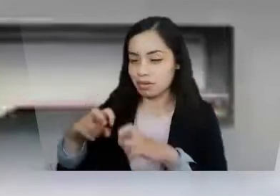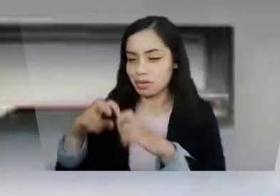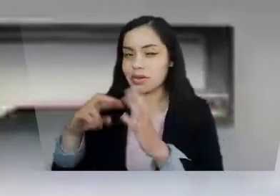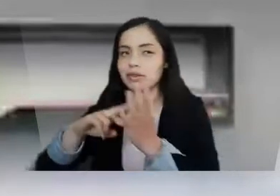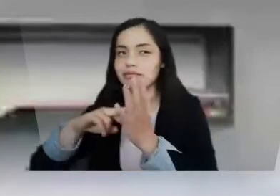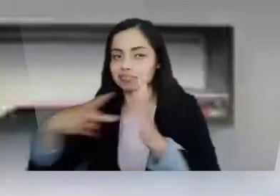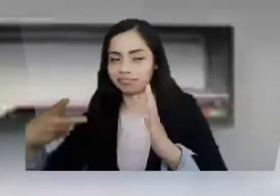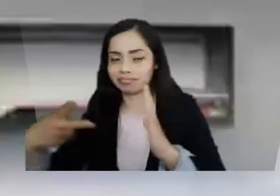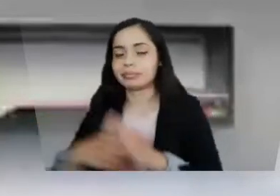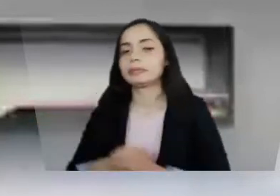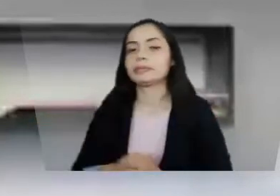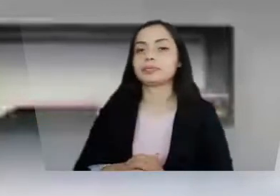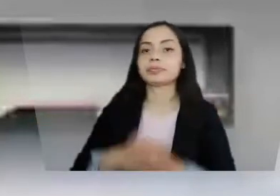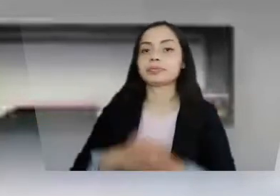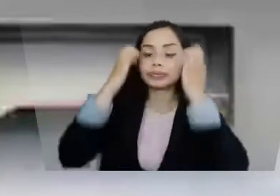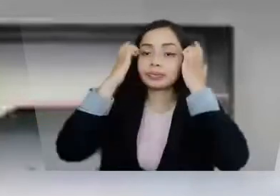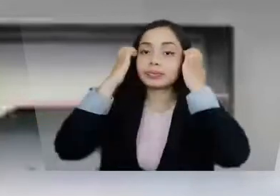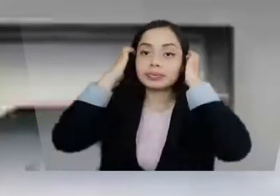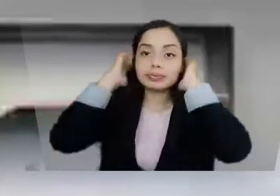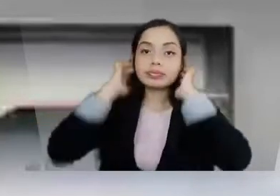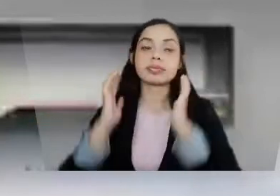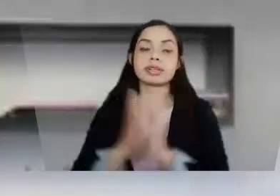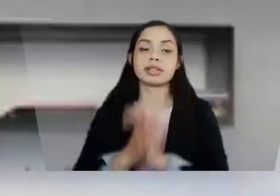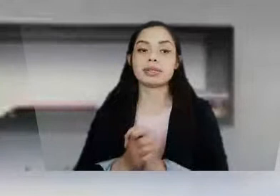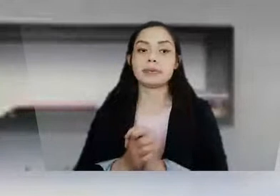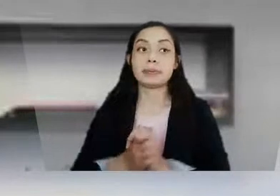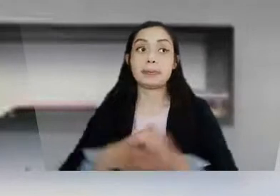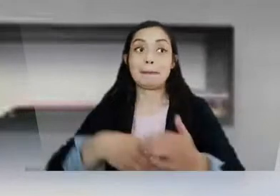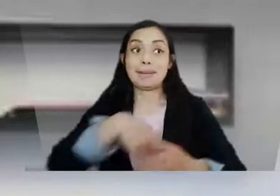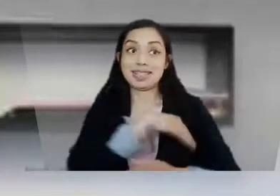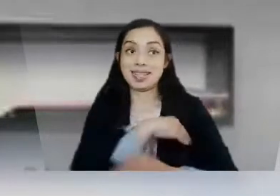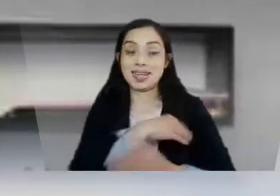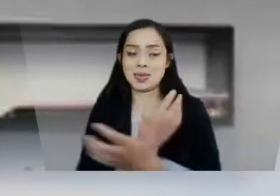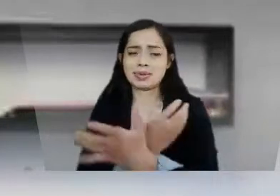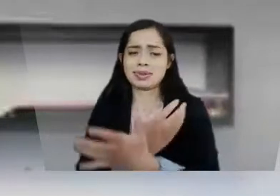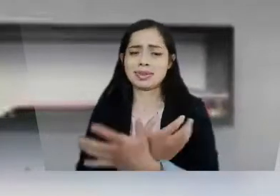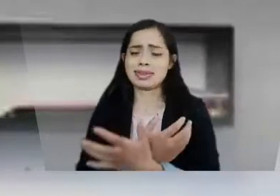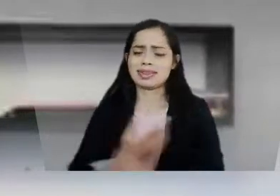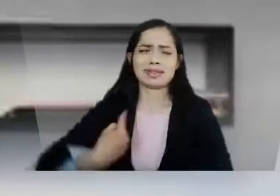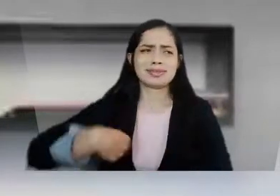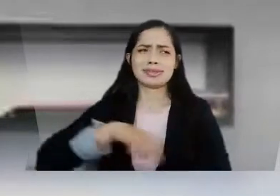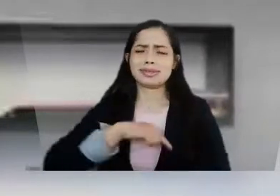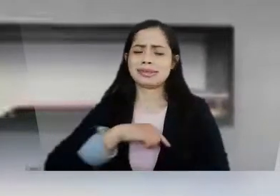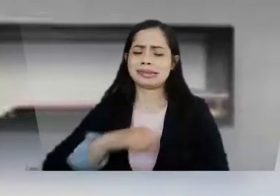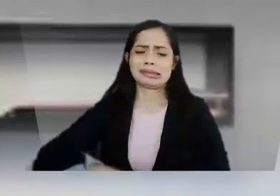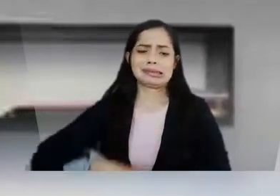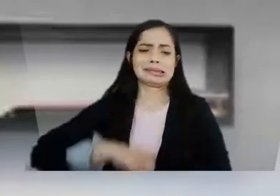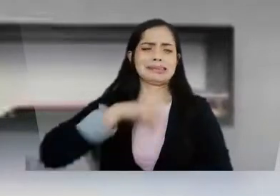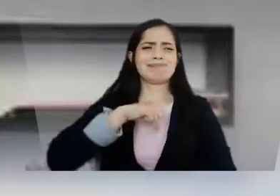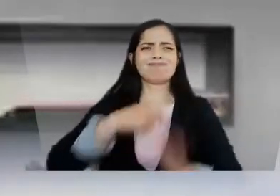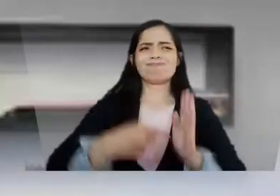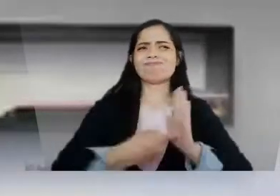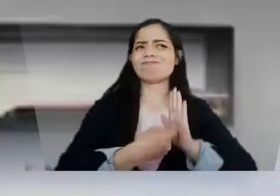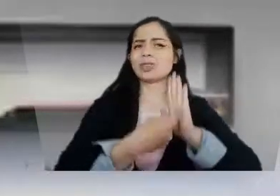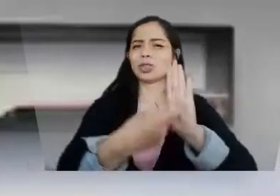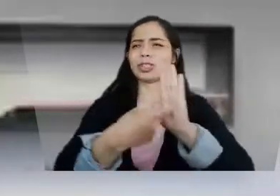presentar El País de las Aves, una producción de Trópico Media y dirigida por Federico